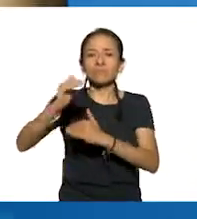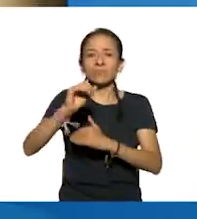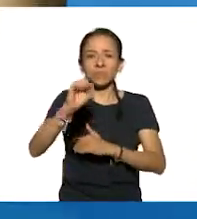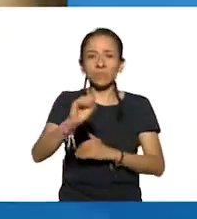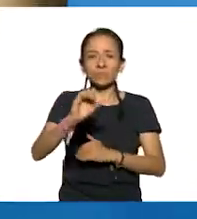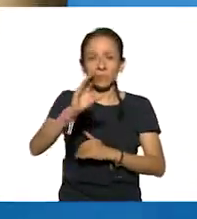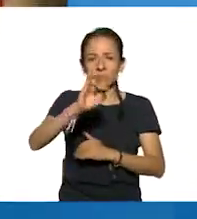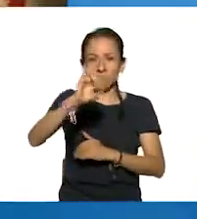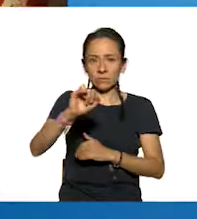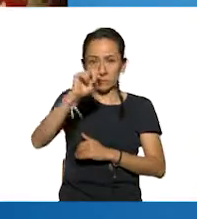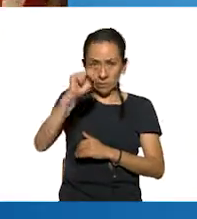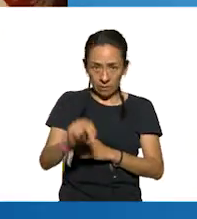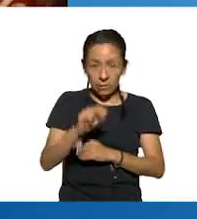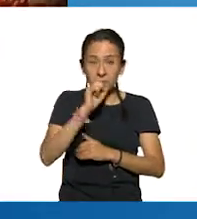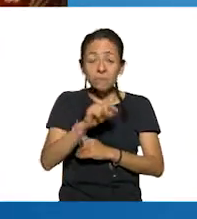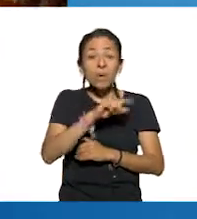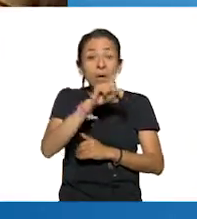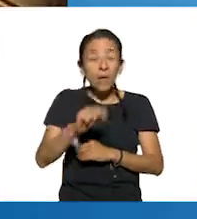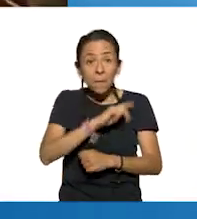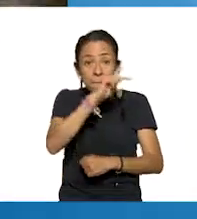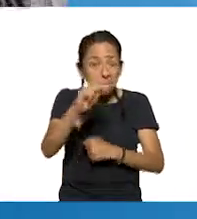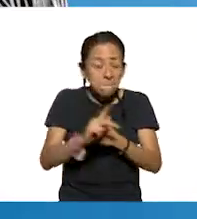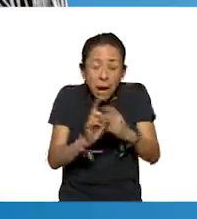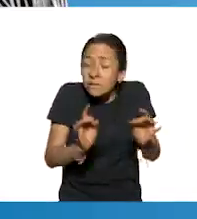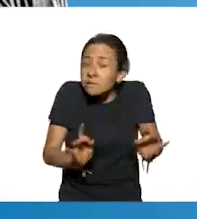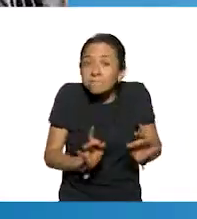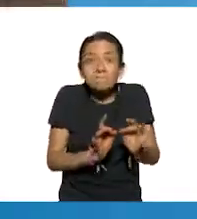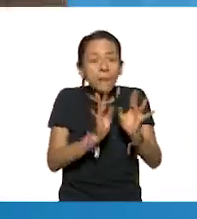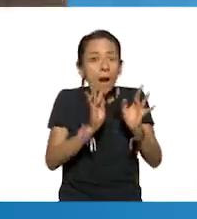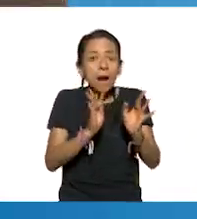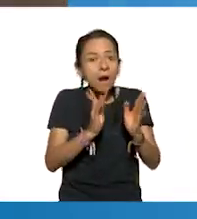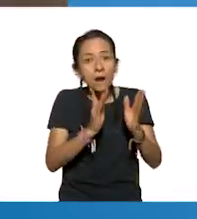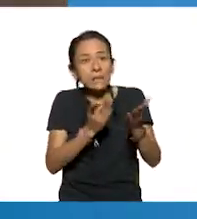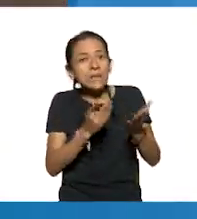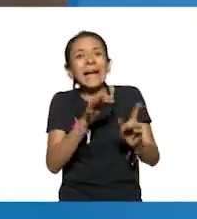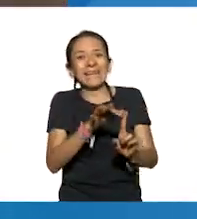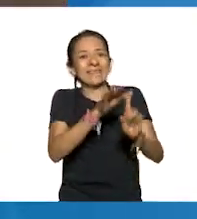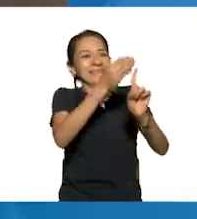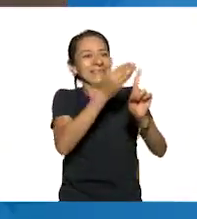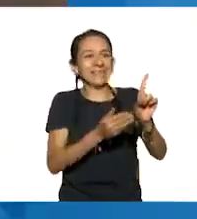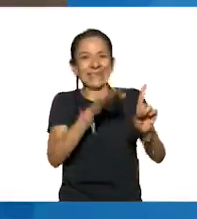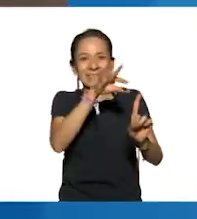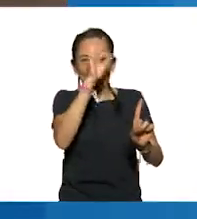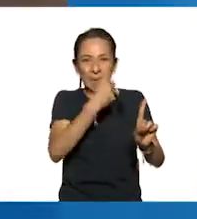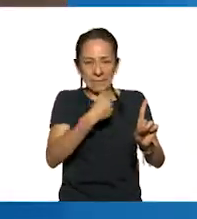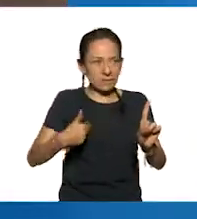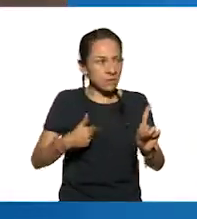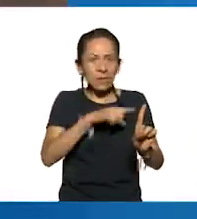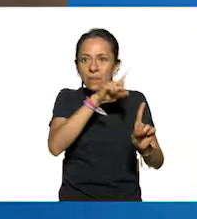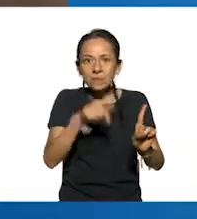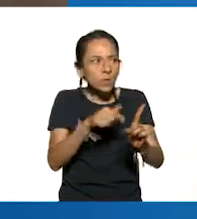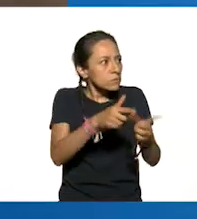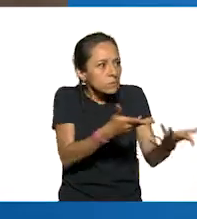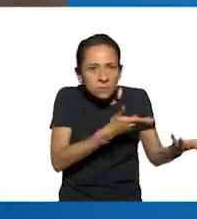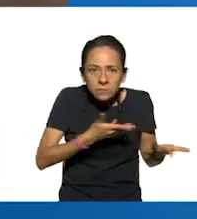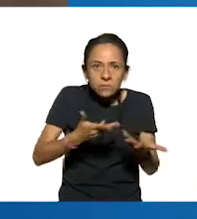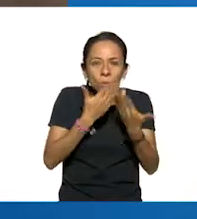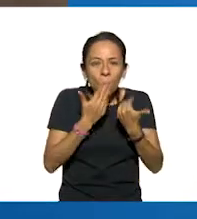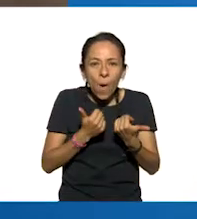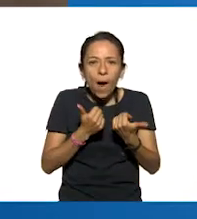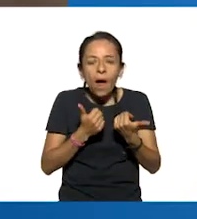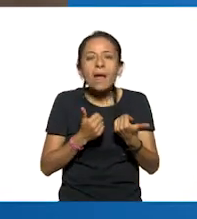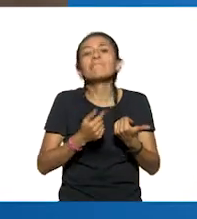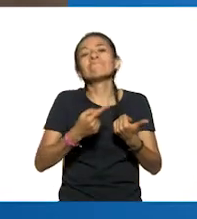por un accidente queda sin el presidente elegido, Juárez asciende al puesto